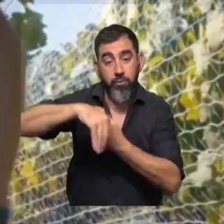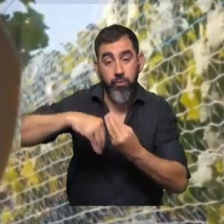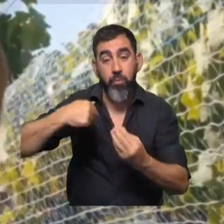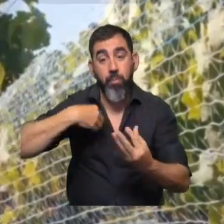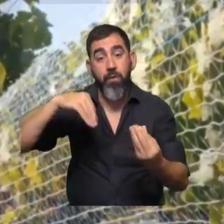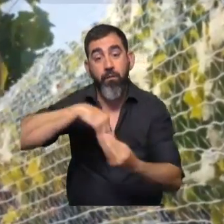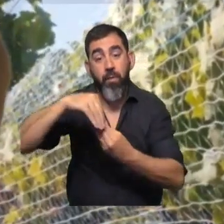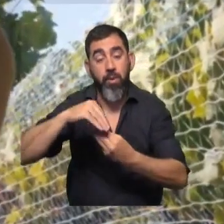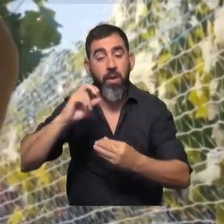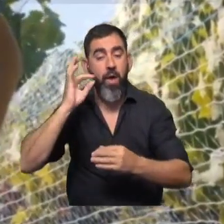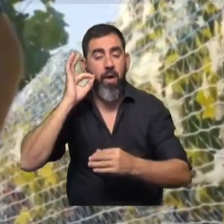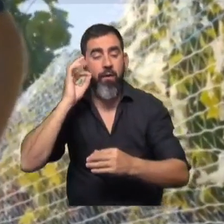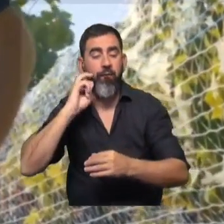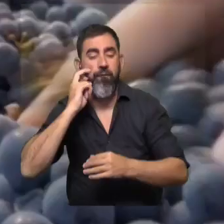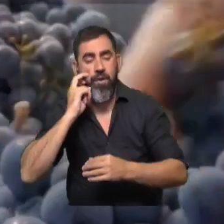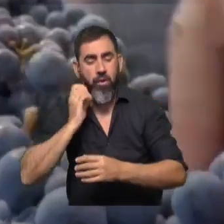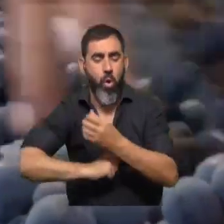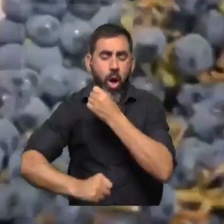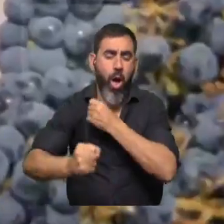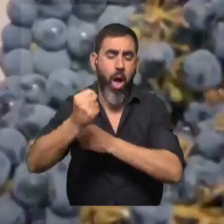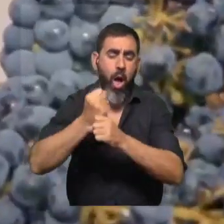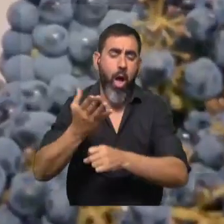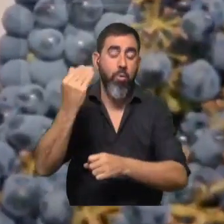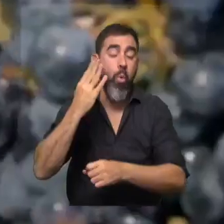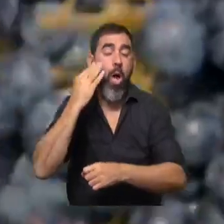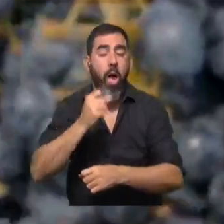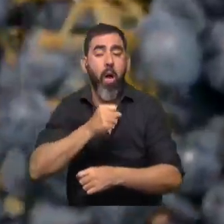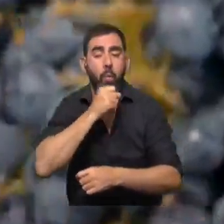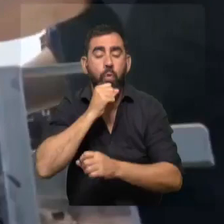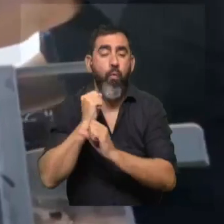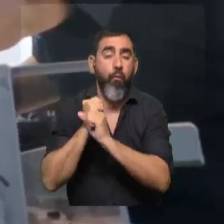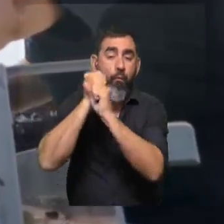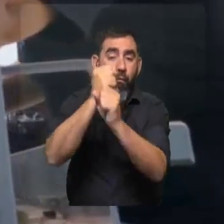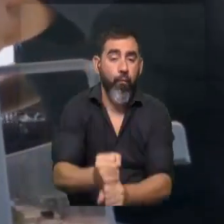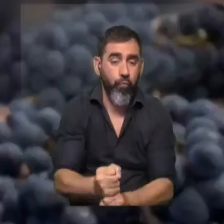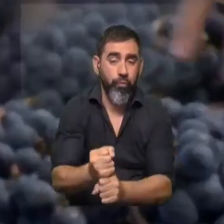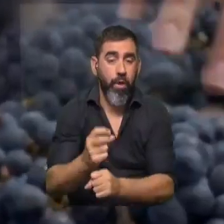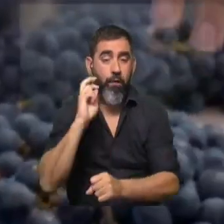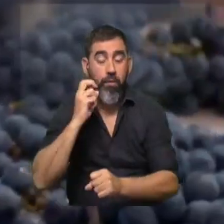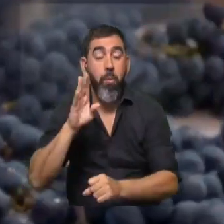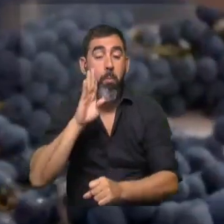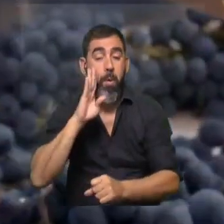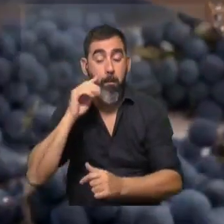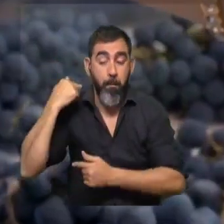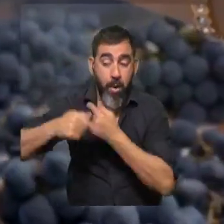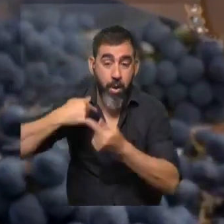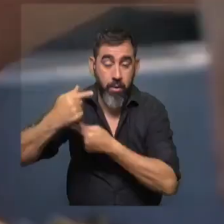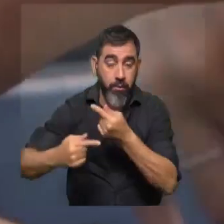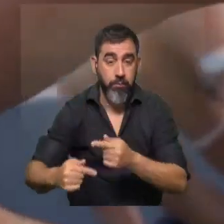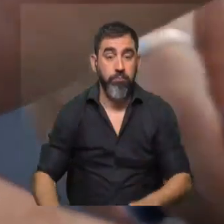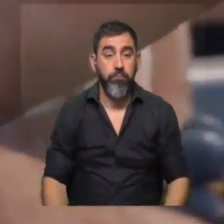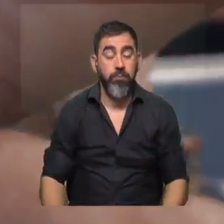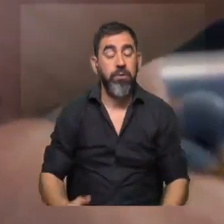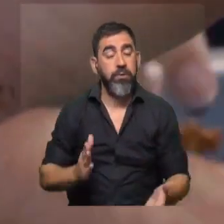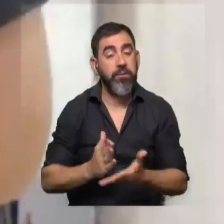familia es bodeguera ya desde hace varias generaciones. Mis abuelos fueron los que fundaron la bodega y después mi madre la que la continuó. Y bueno, siempre